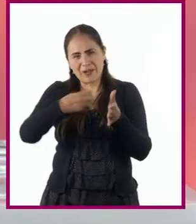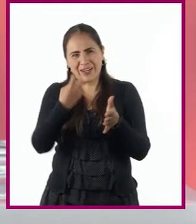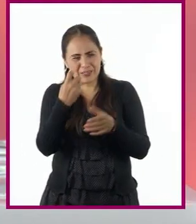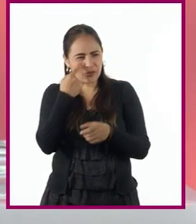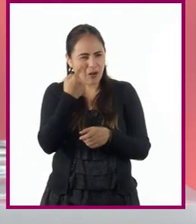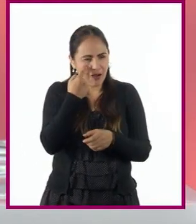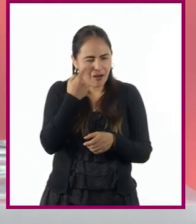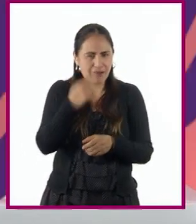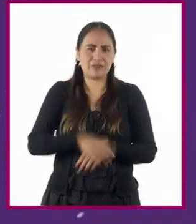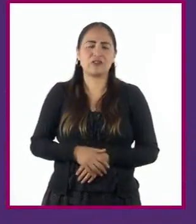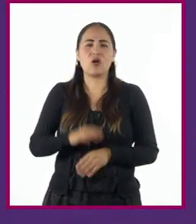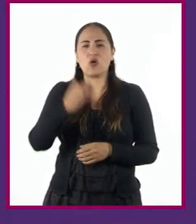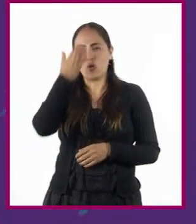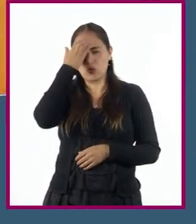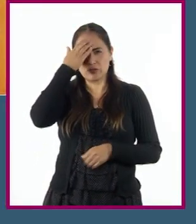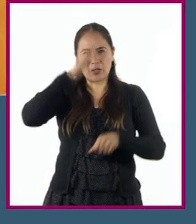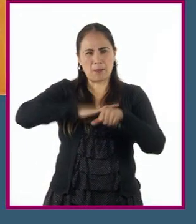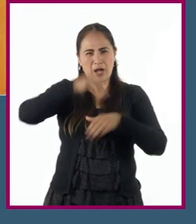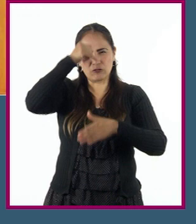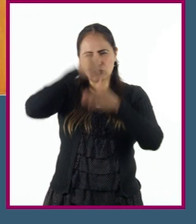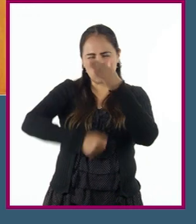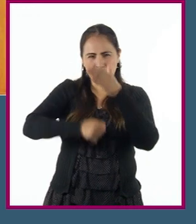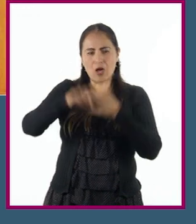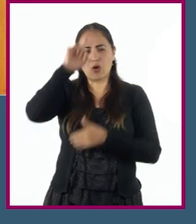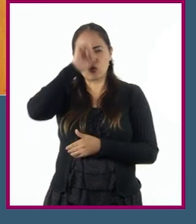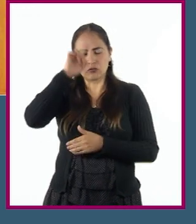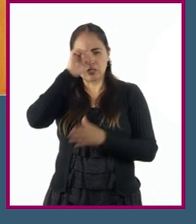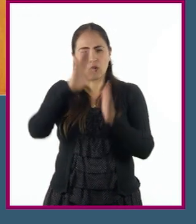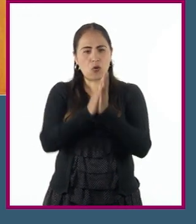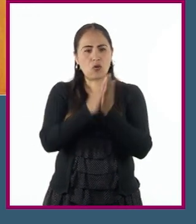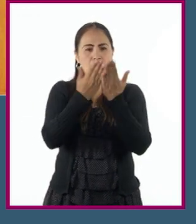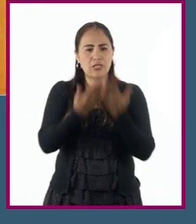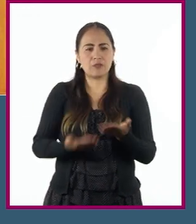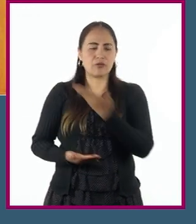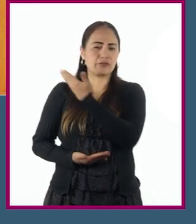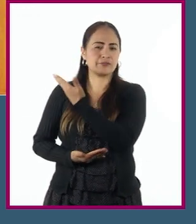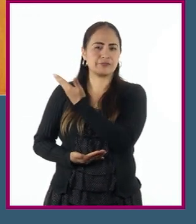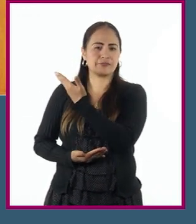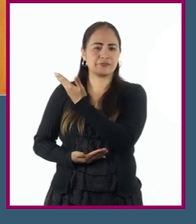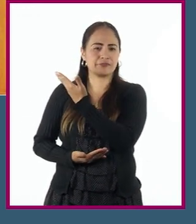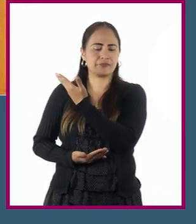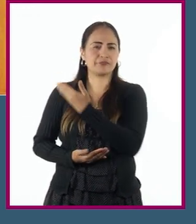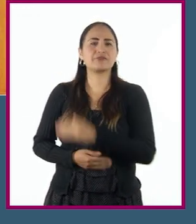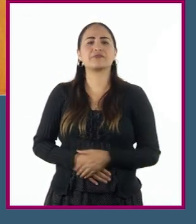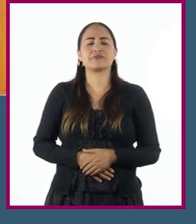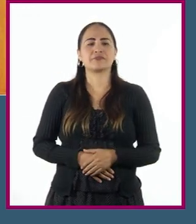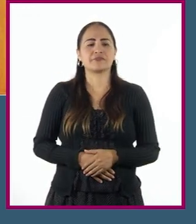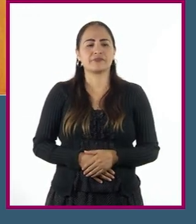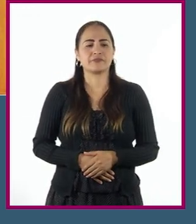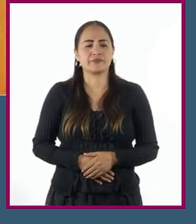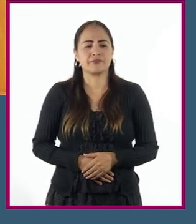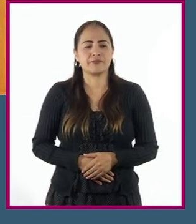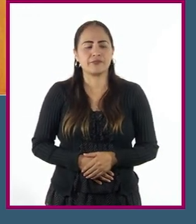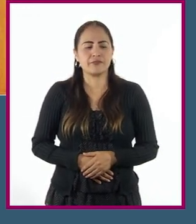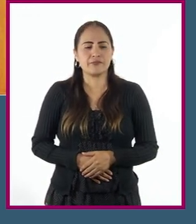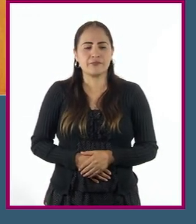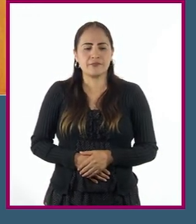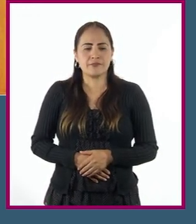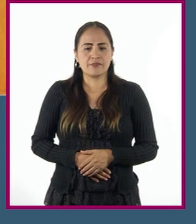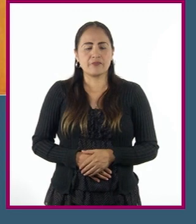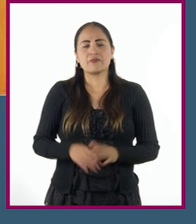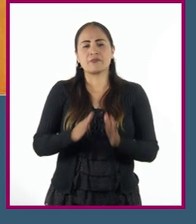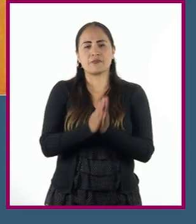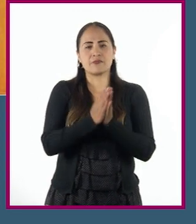más acerca de las reacciones químicas, les recomendamos el libro La Casa Química, de José Antonio Chamizo y Rodrigo Chamizo, de